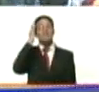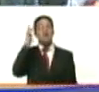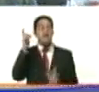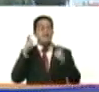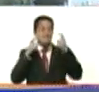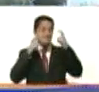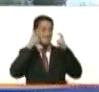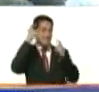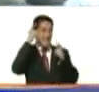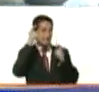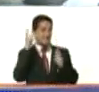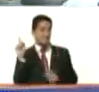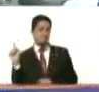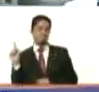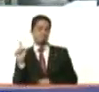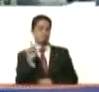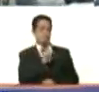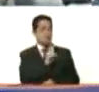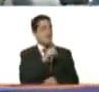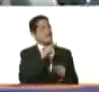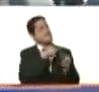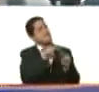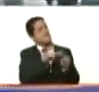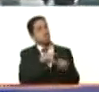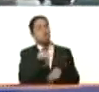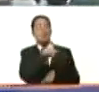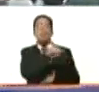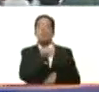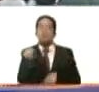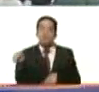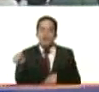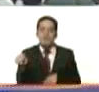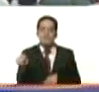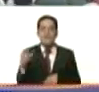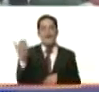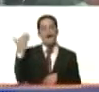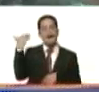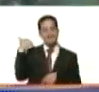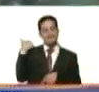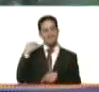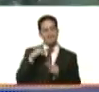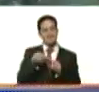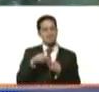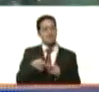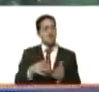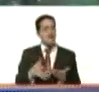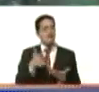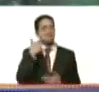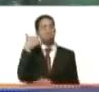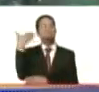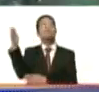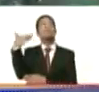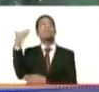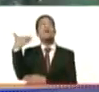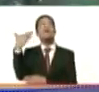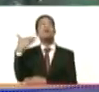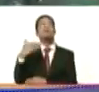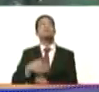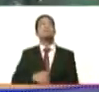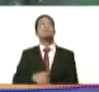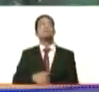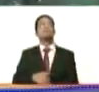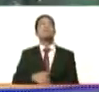aparecía, los niños, ustedes y las niñas de entonces, sacaban una bandera y le cantaban a